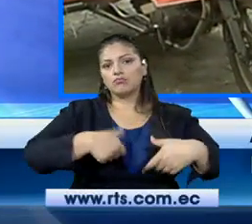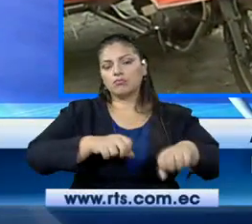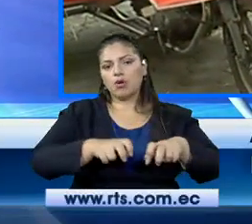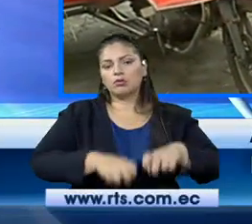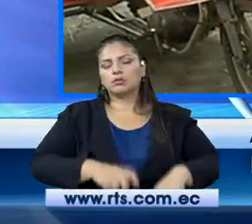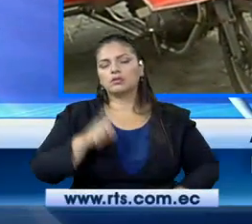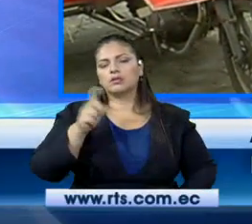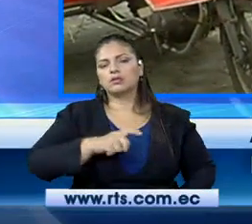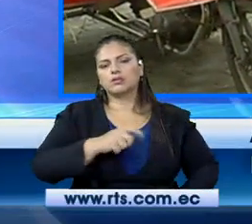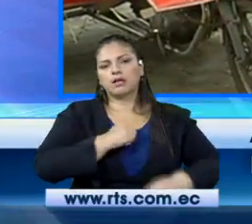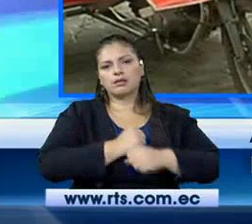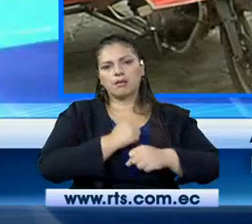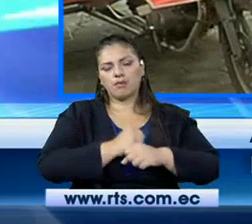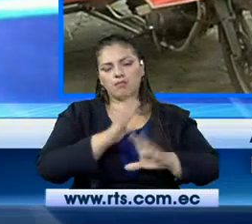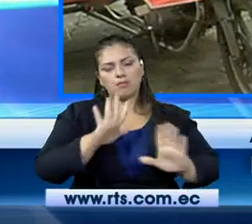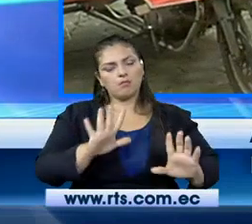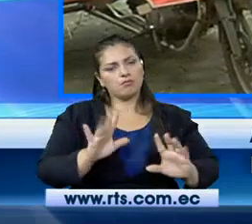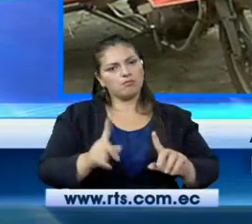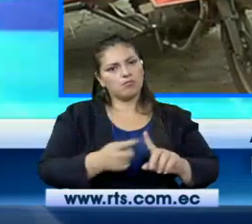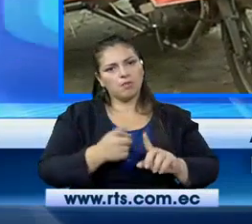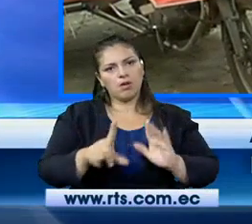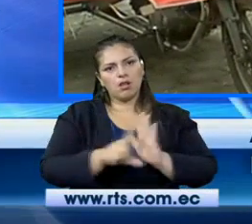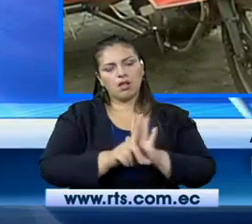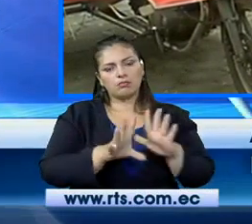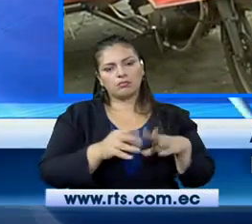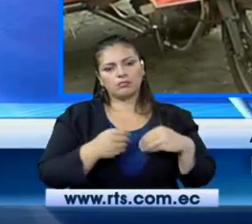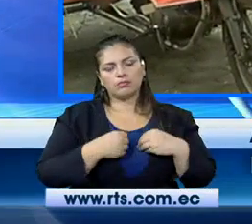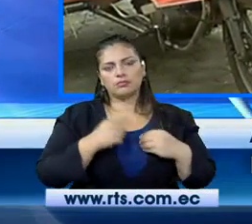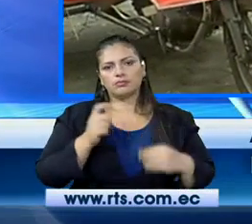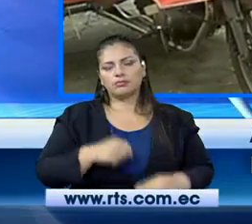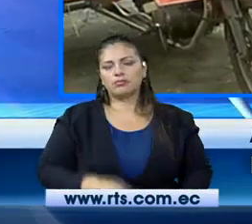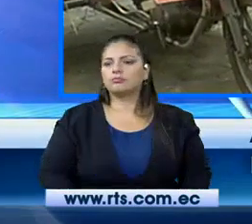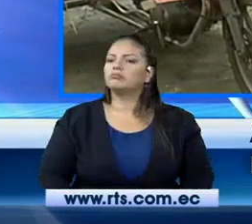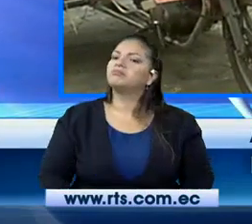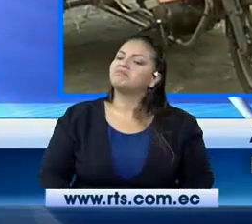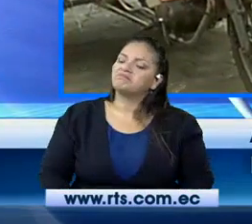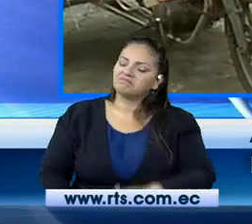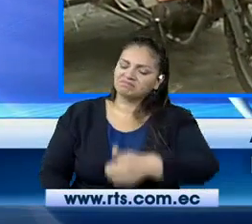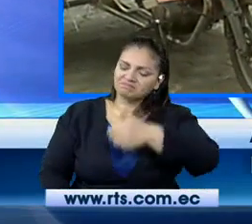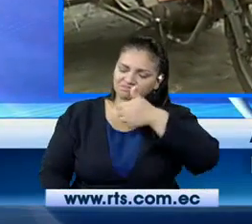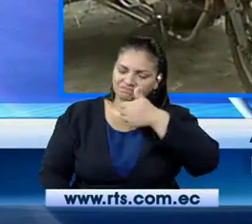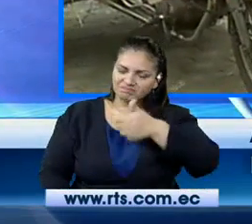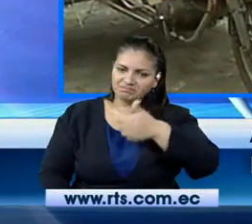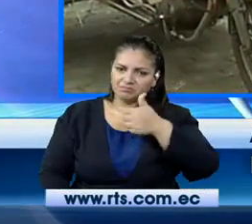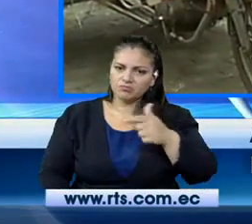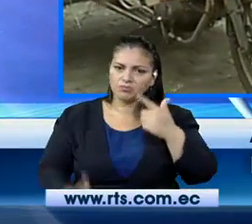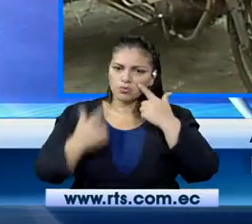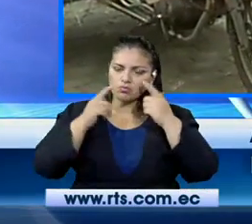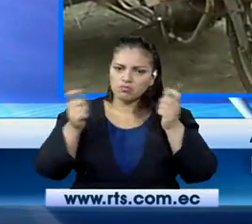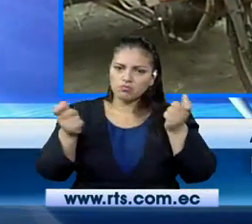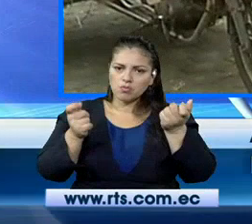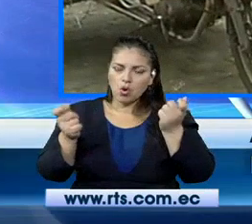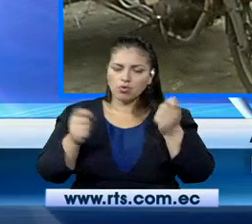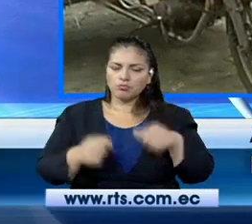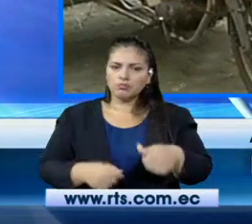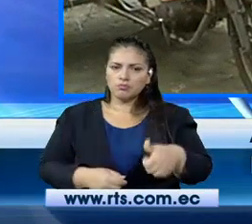siempre apegándose a la ley. Perfecto el control, Enrique. Por fin se van a encauzar, ¿no? Porque ha